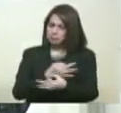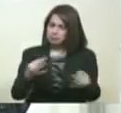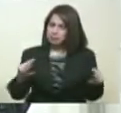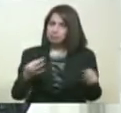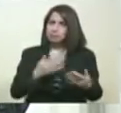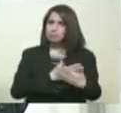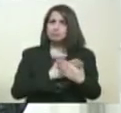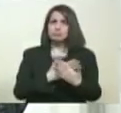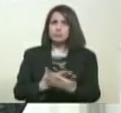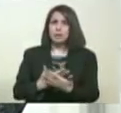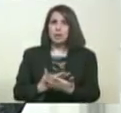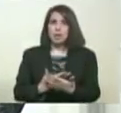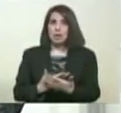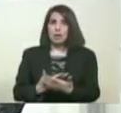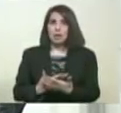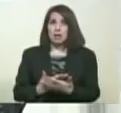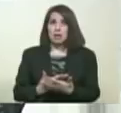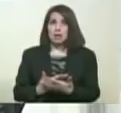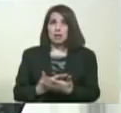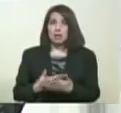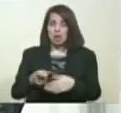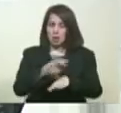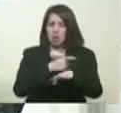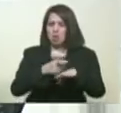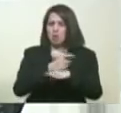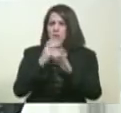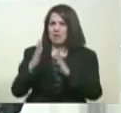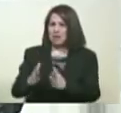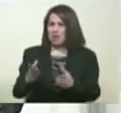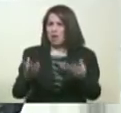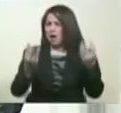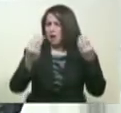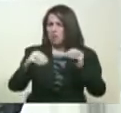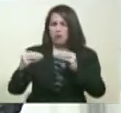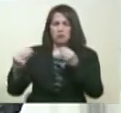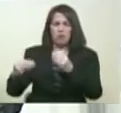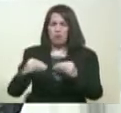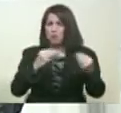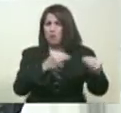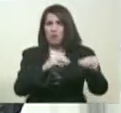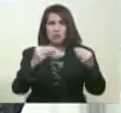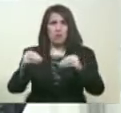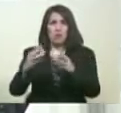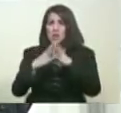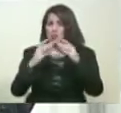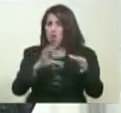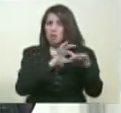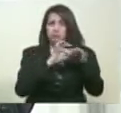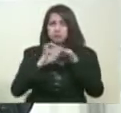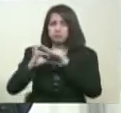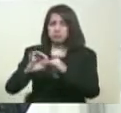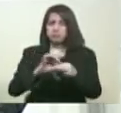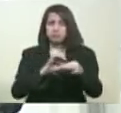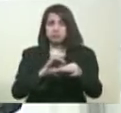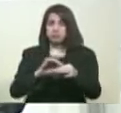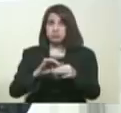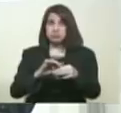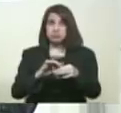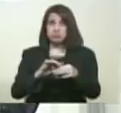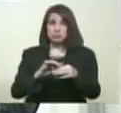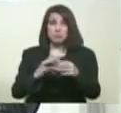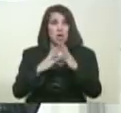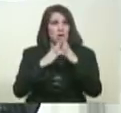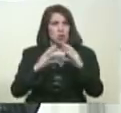los vicepresidentes de gobierno, concretar todas las políticas, todas las alianzas, todas